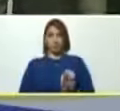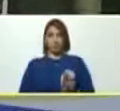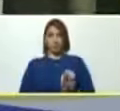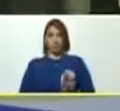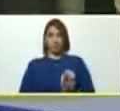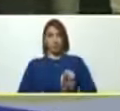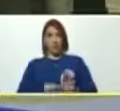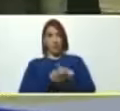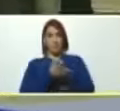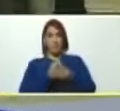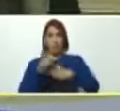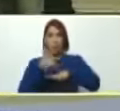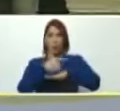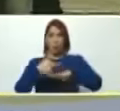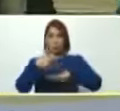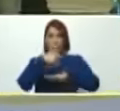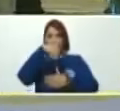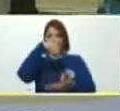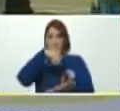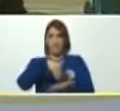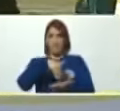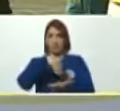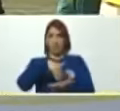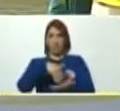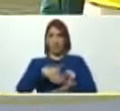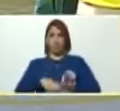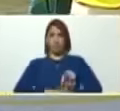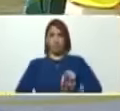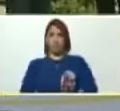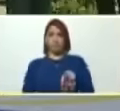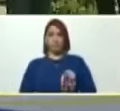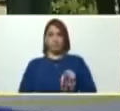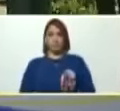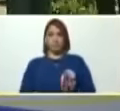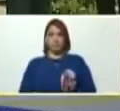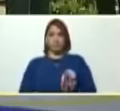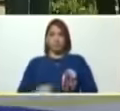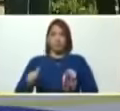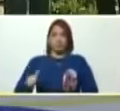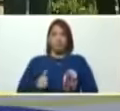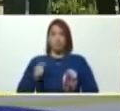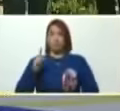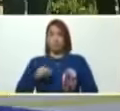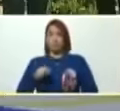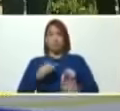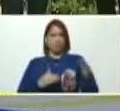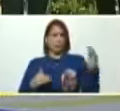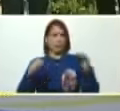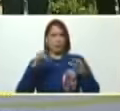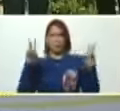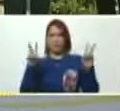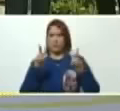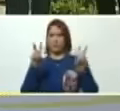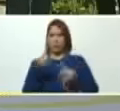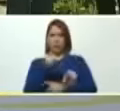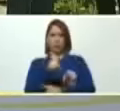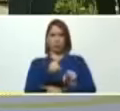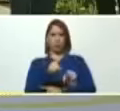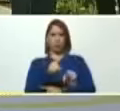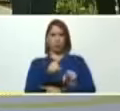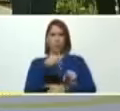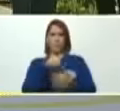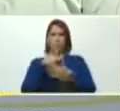compañero gobernador de Miranda, Héctor. Fue una proeza, de verdad, la victoria tuya en las elecciones con